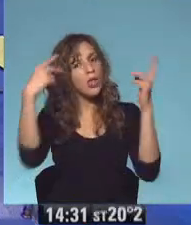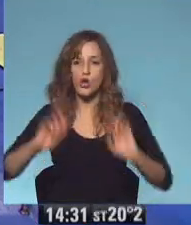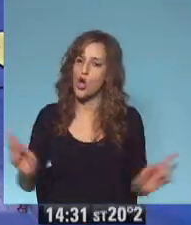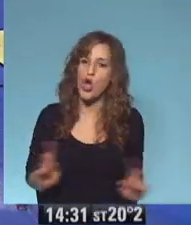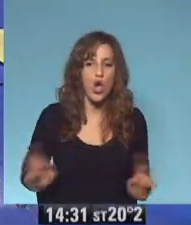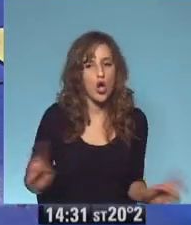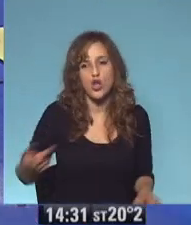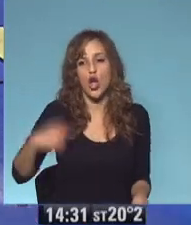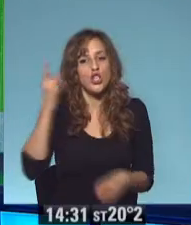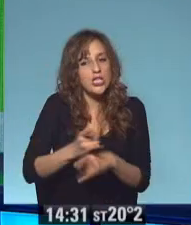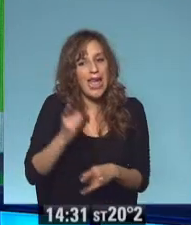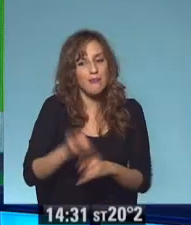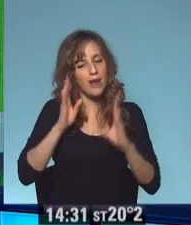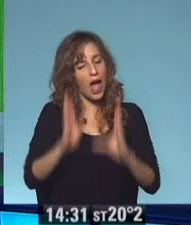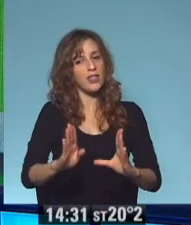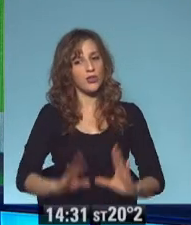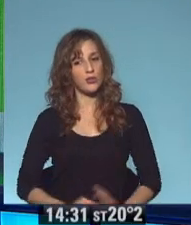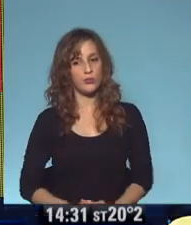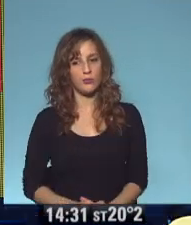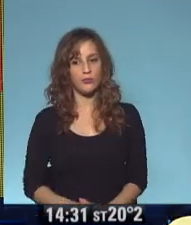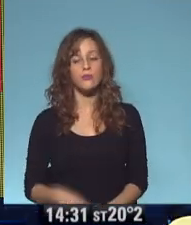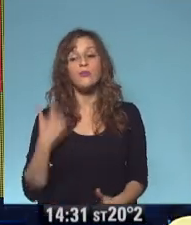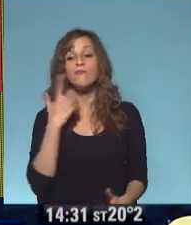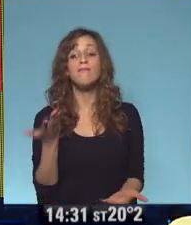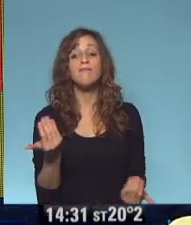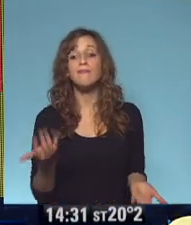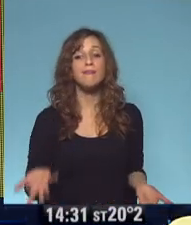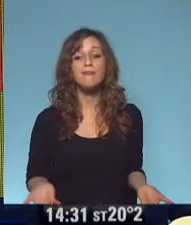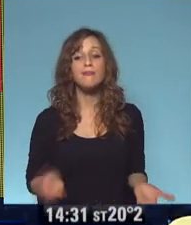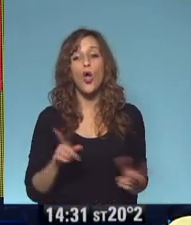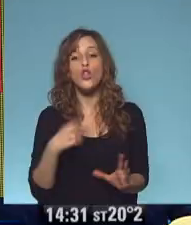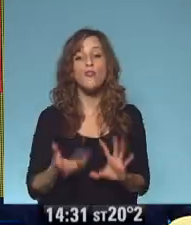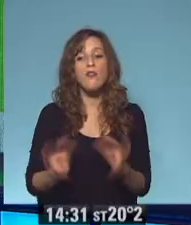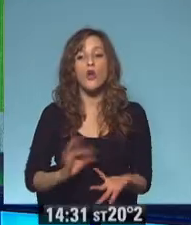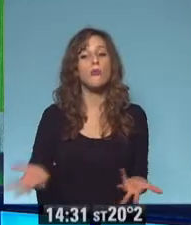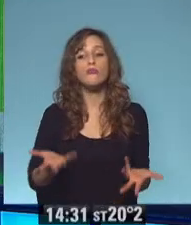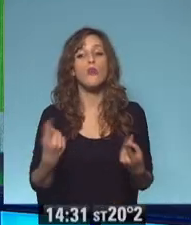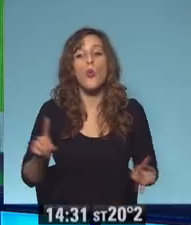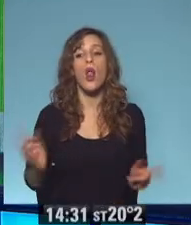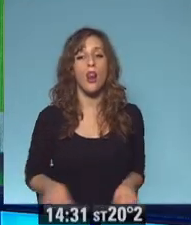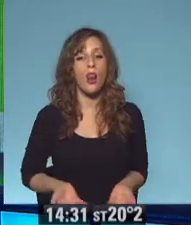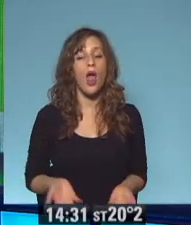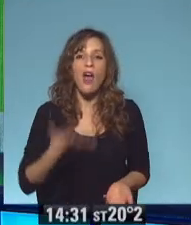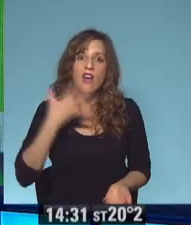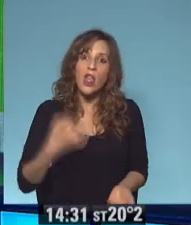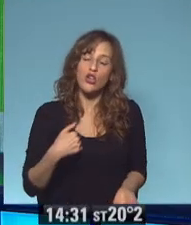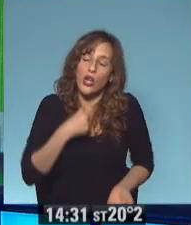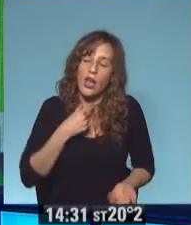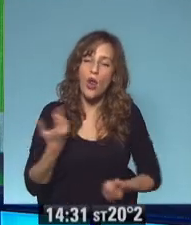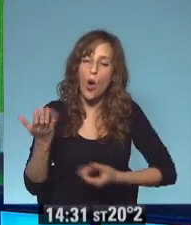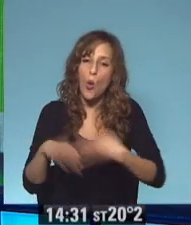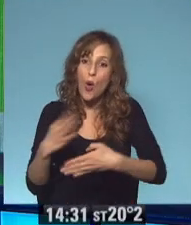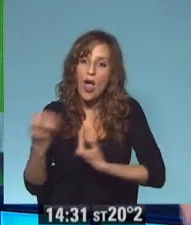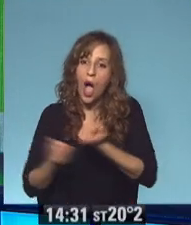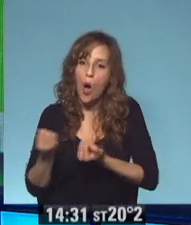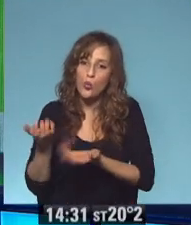Yo siempre presto atención. Propone un camino diferente para llegar a los autitos sí, chocadores. Quería ir a los autitos chocadores. Está muy bien. Bueno, entonces